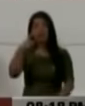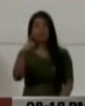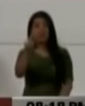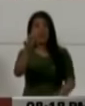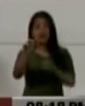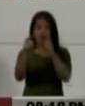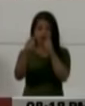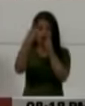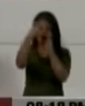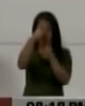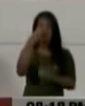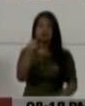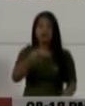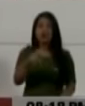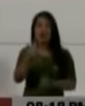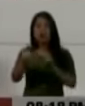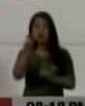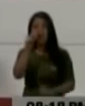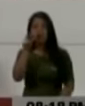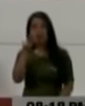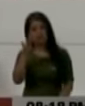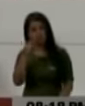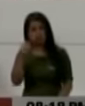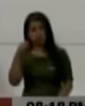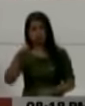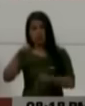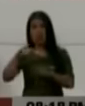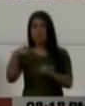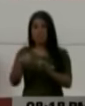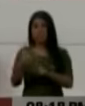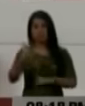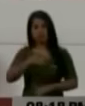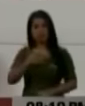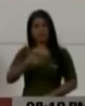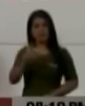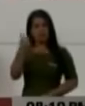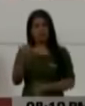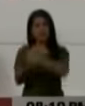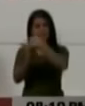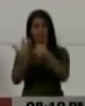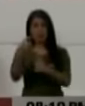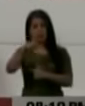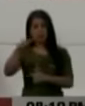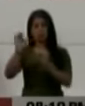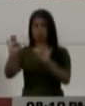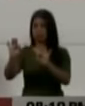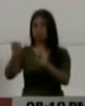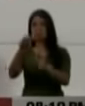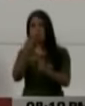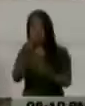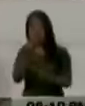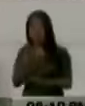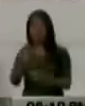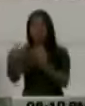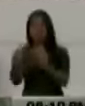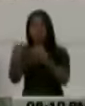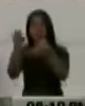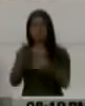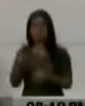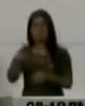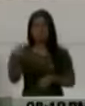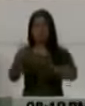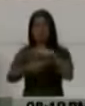Chatterton. Y en lo personal, yo me siento representado en la vocería de esos cinco camaradas que están ahí. La revolución se